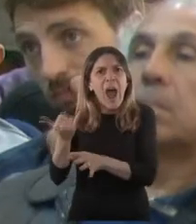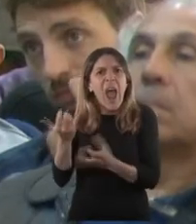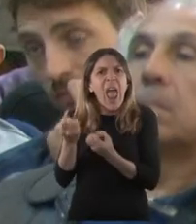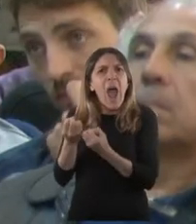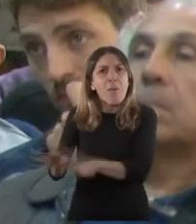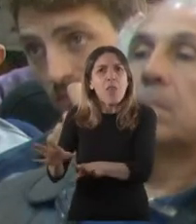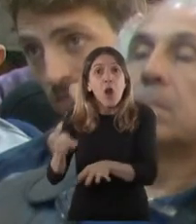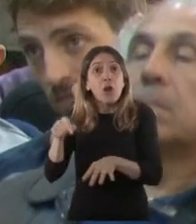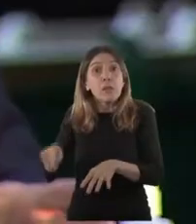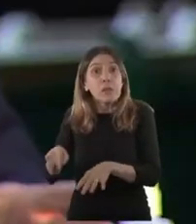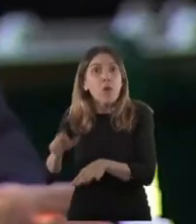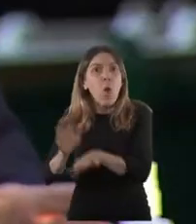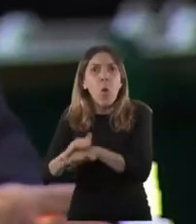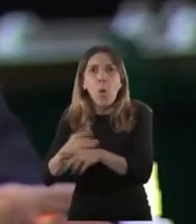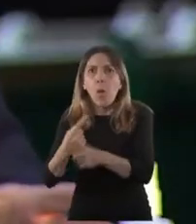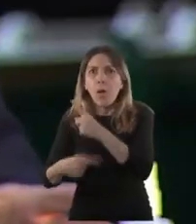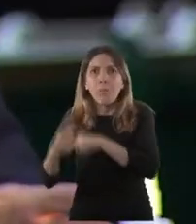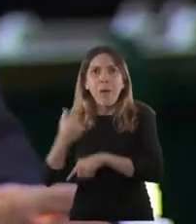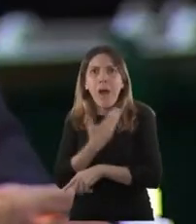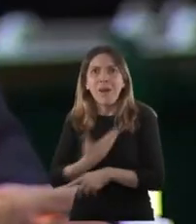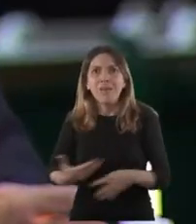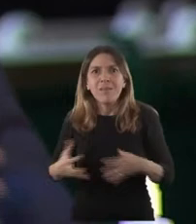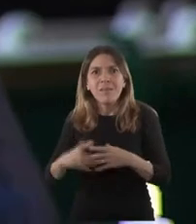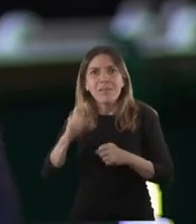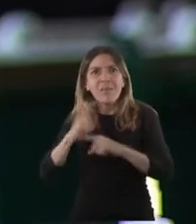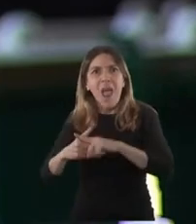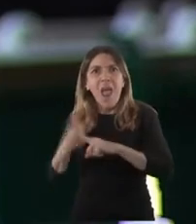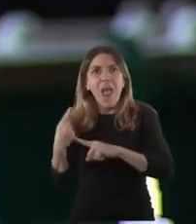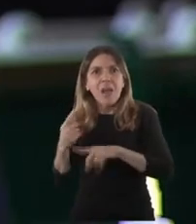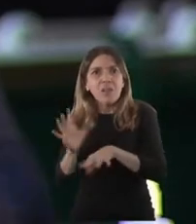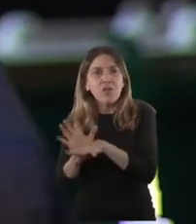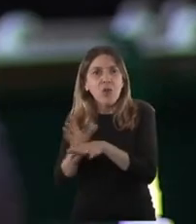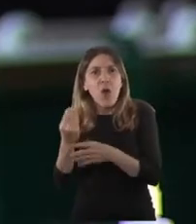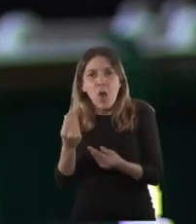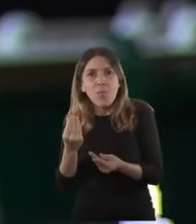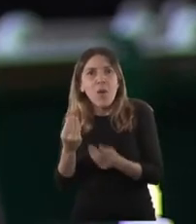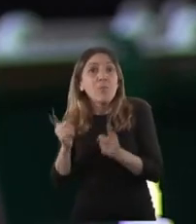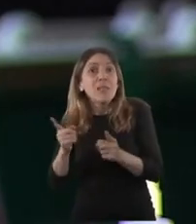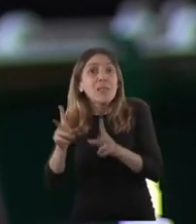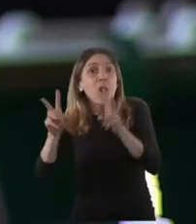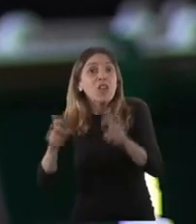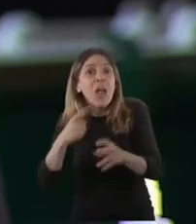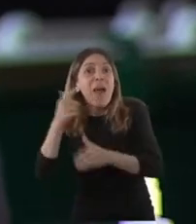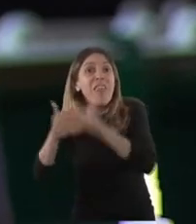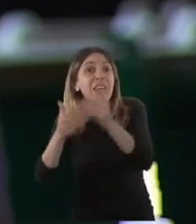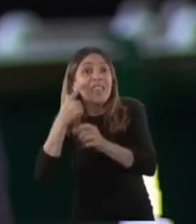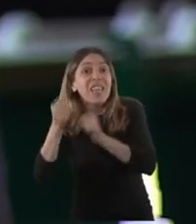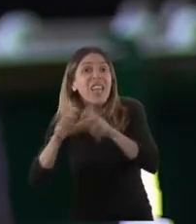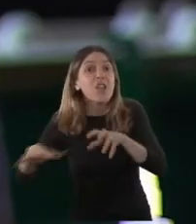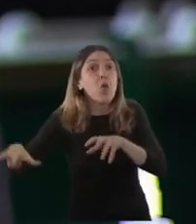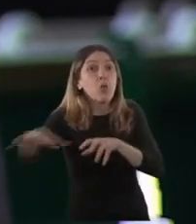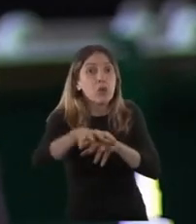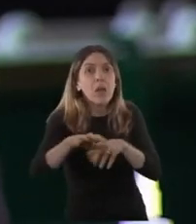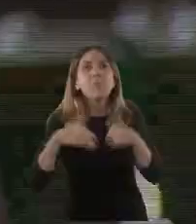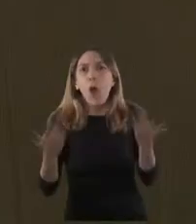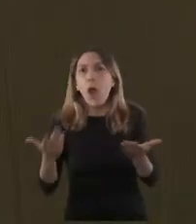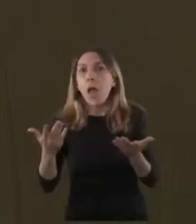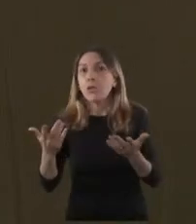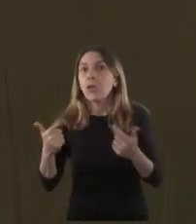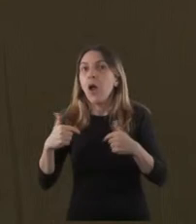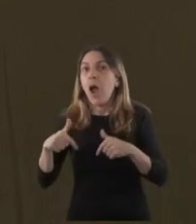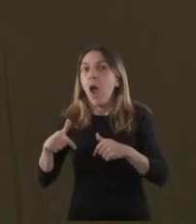causalidad entre ese abandono y los resultados en materia de desarrollo industrial. Por eso lo estamos